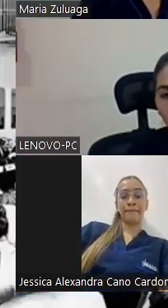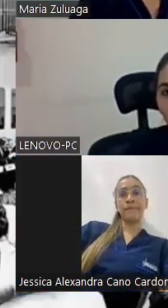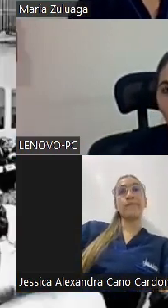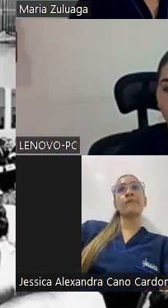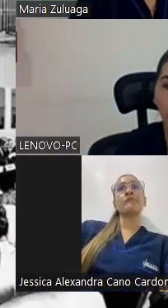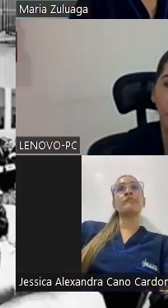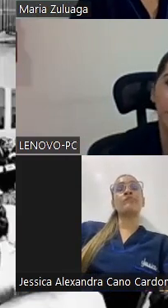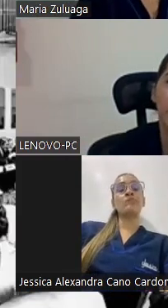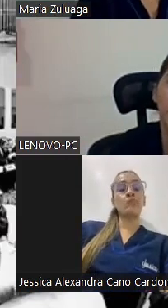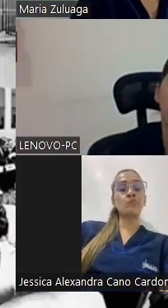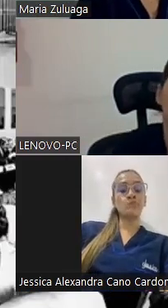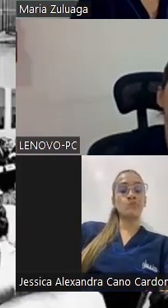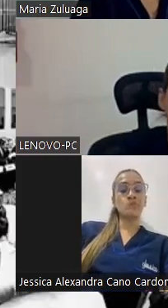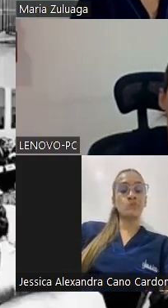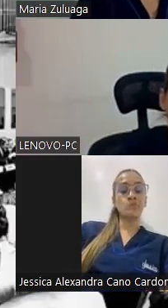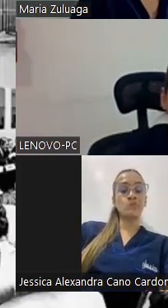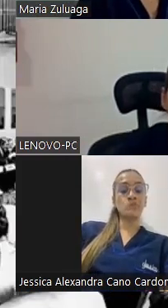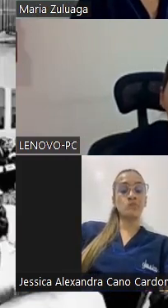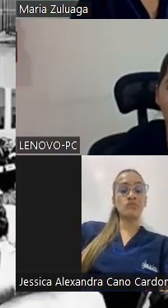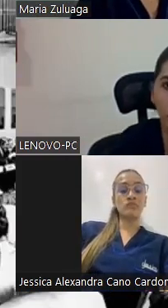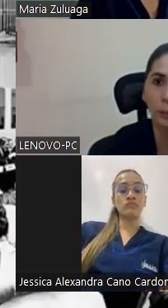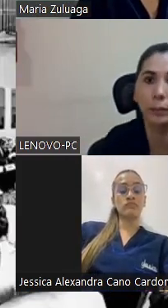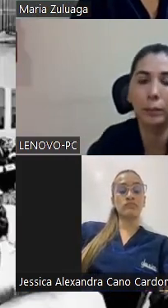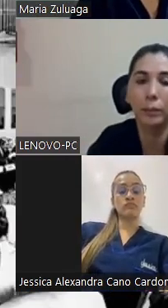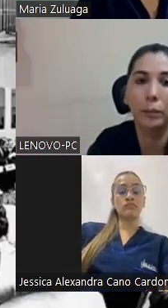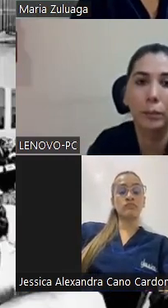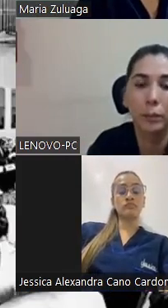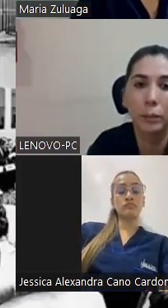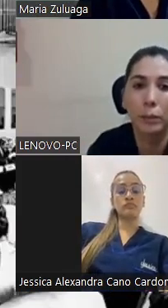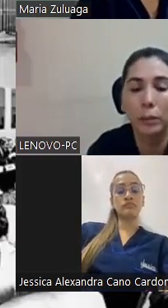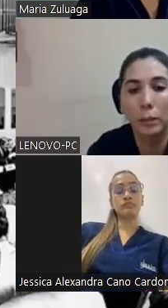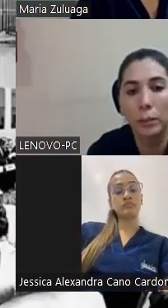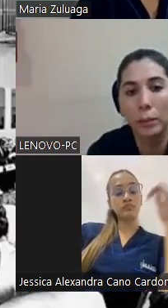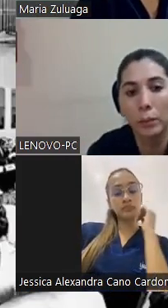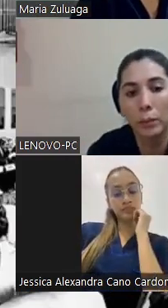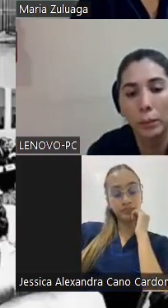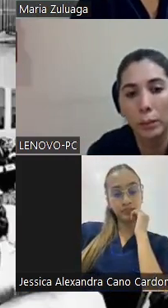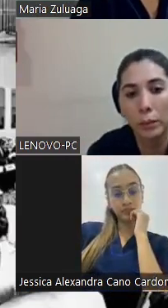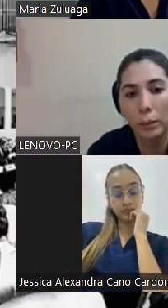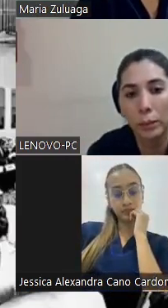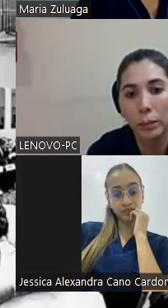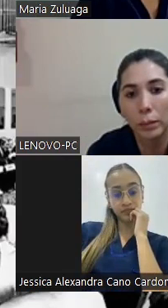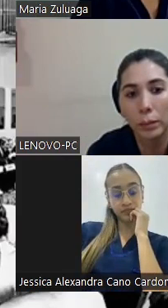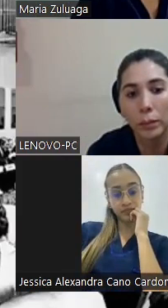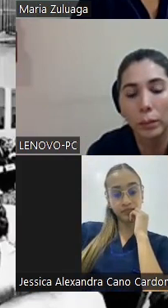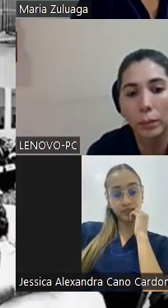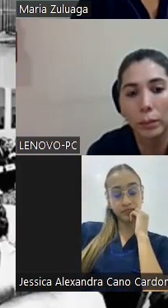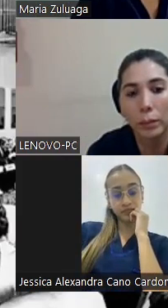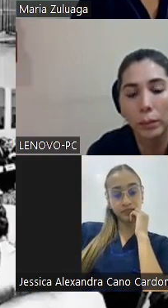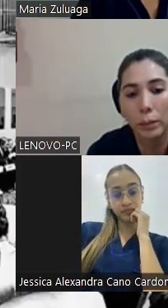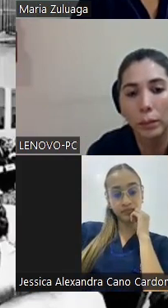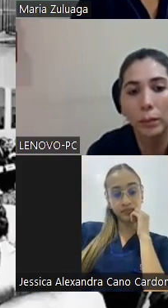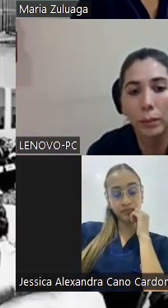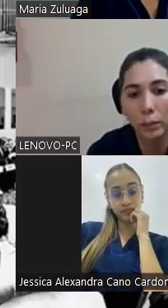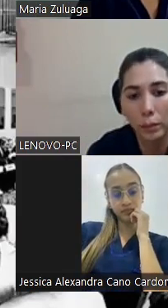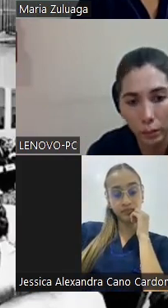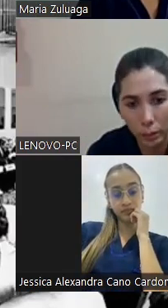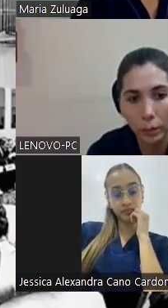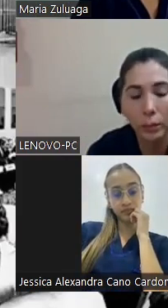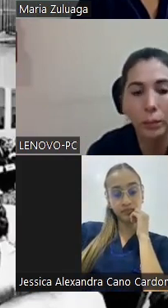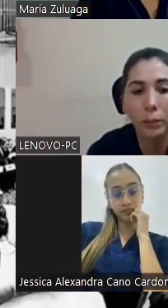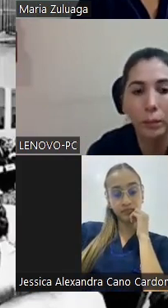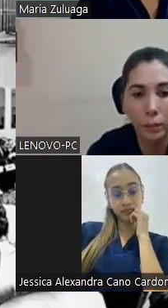En cuanto a los riesgos y a los beneficios, encontramos que la investigación médica en los seres humanos solo debe realizarse cuando la